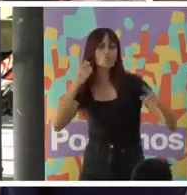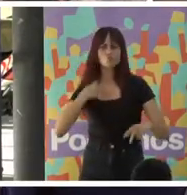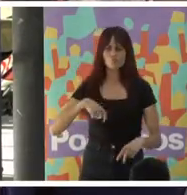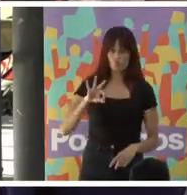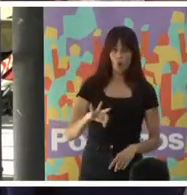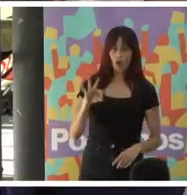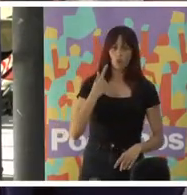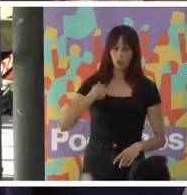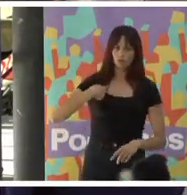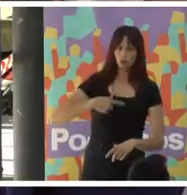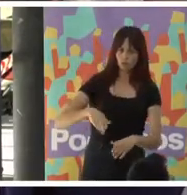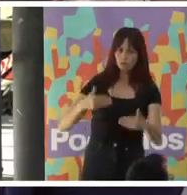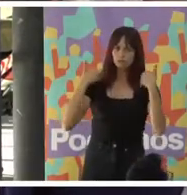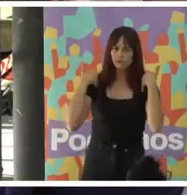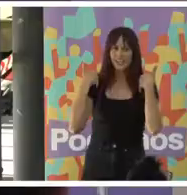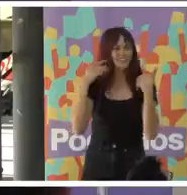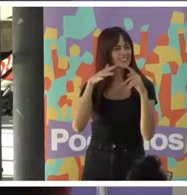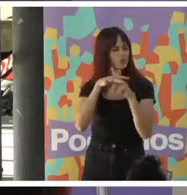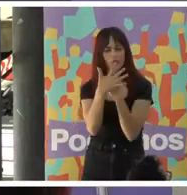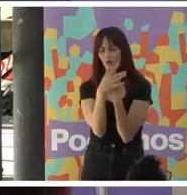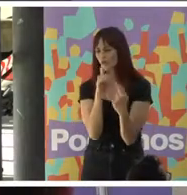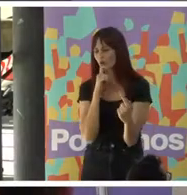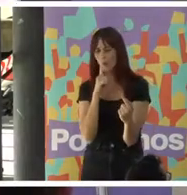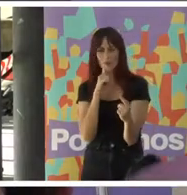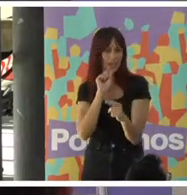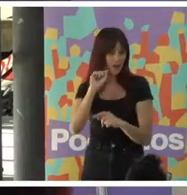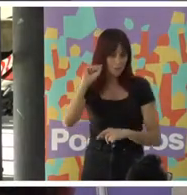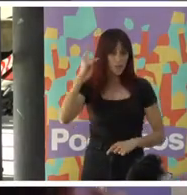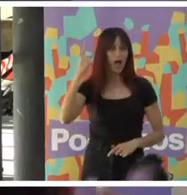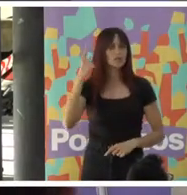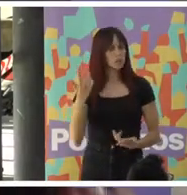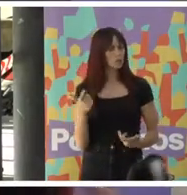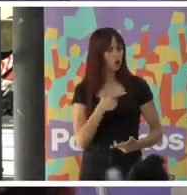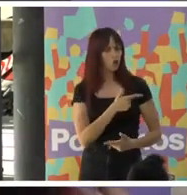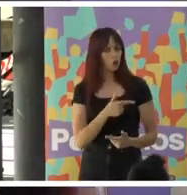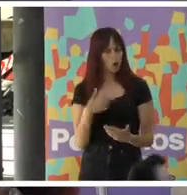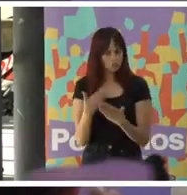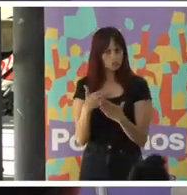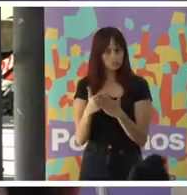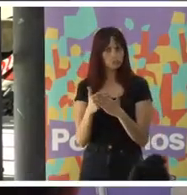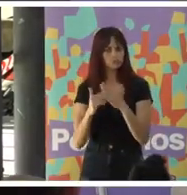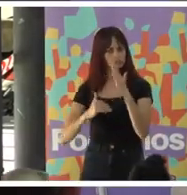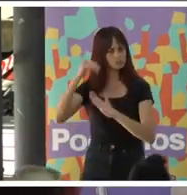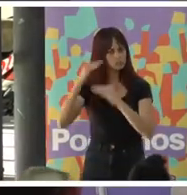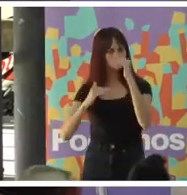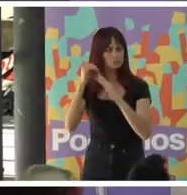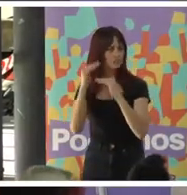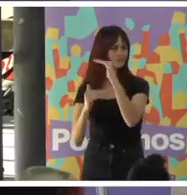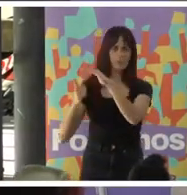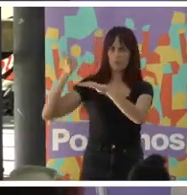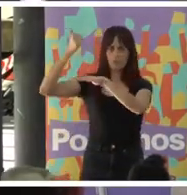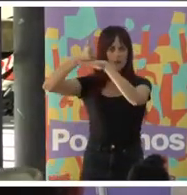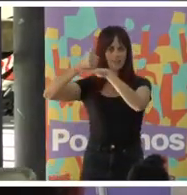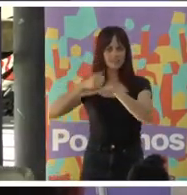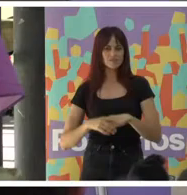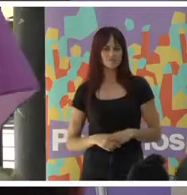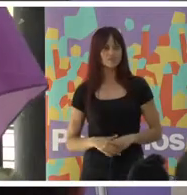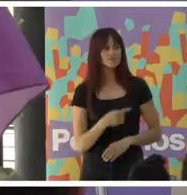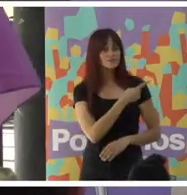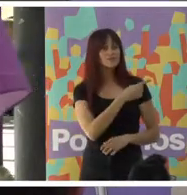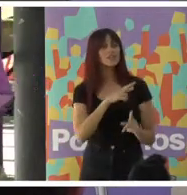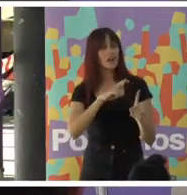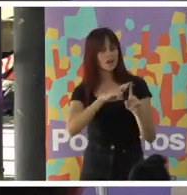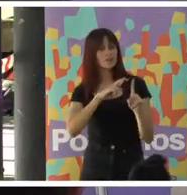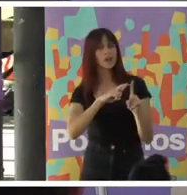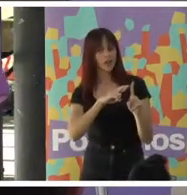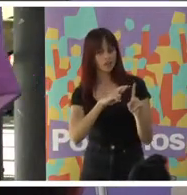espaldas en el momento más complicado y que, sin embargo, está poniendo Podemos otra vez en lo más alto, siendo la